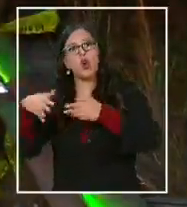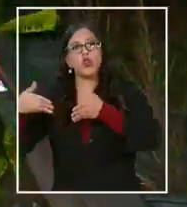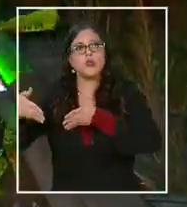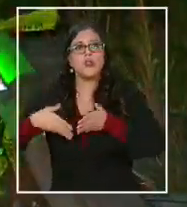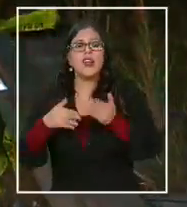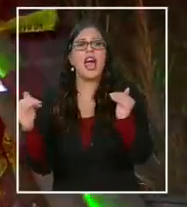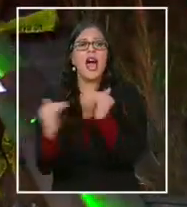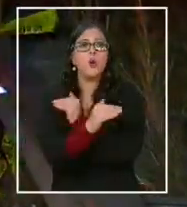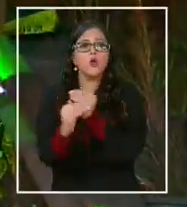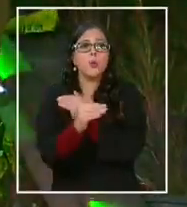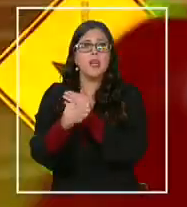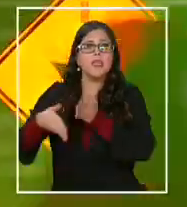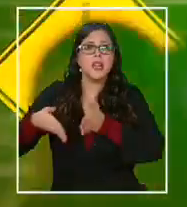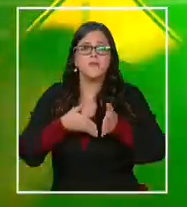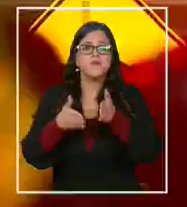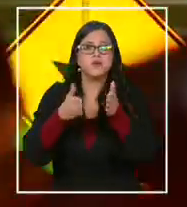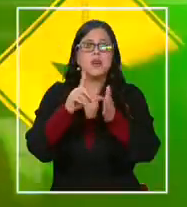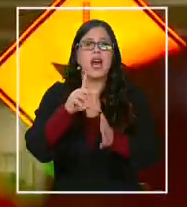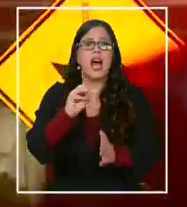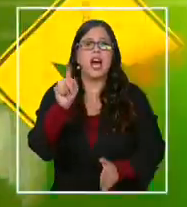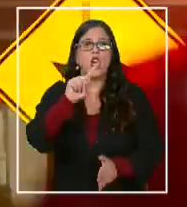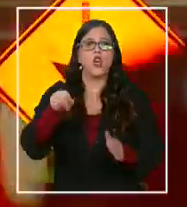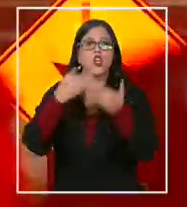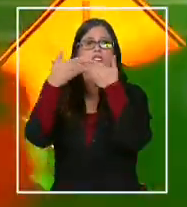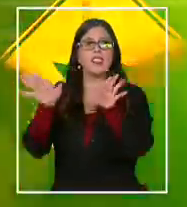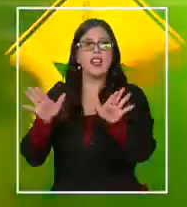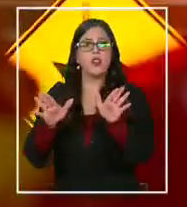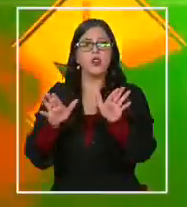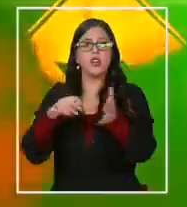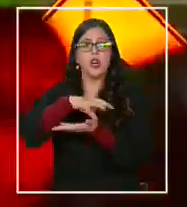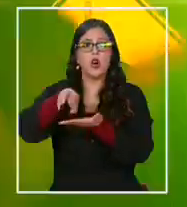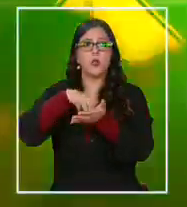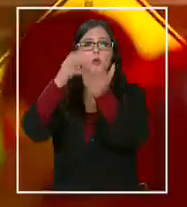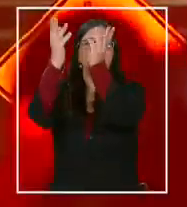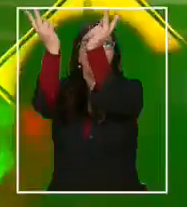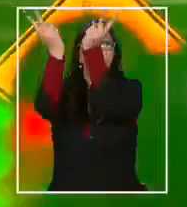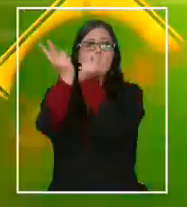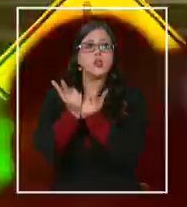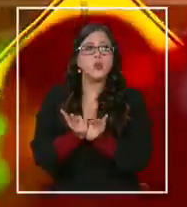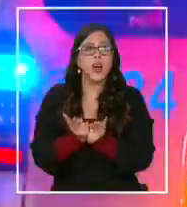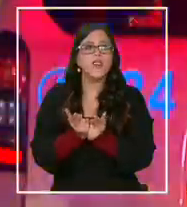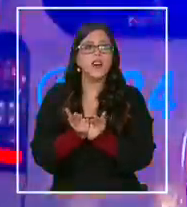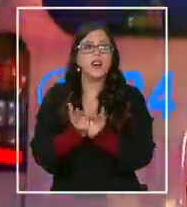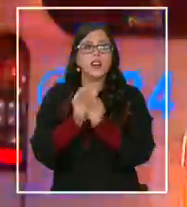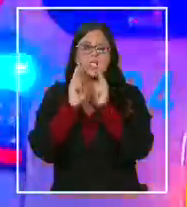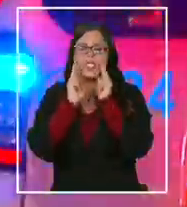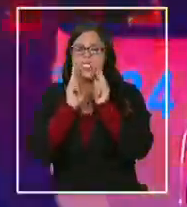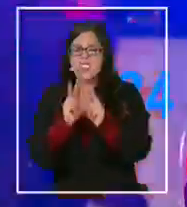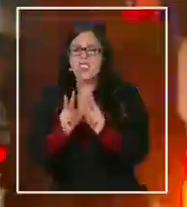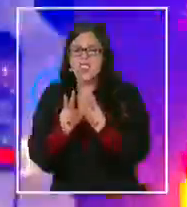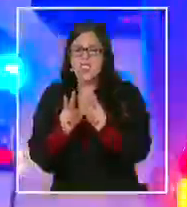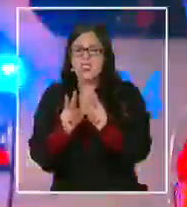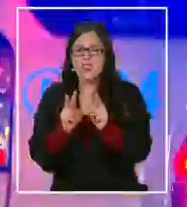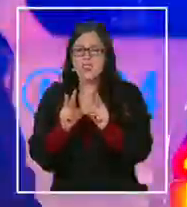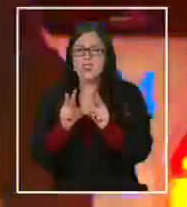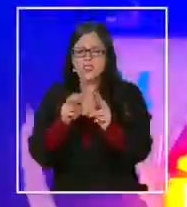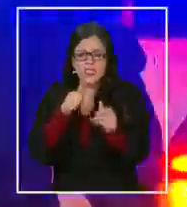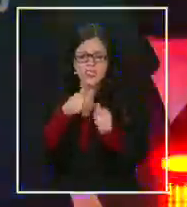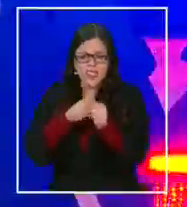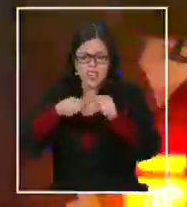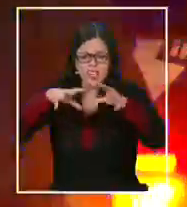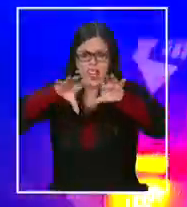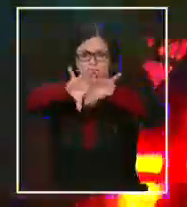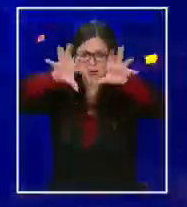Libertadores en la comuna de Huechuraba. Personal a cargo de la mantención de la carretera vio un bulto del que salía una mano. Al acercarse,